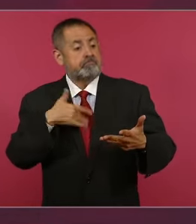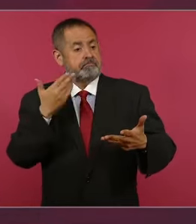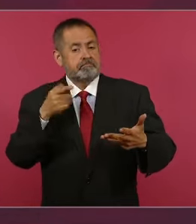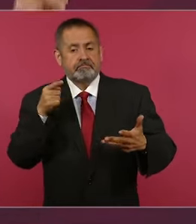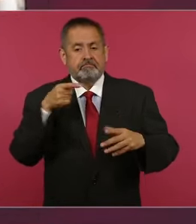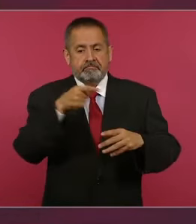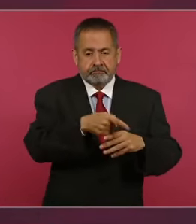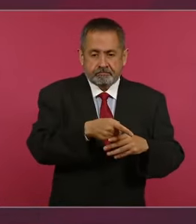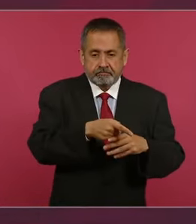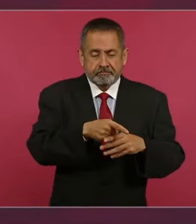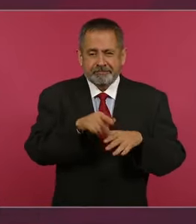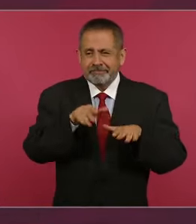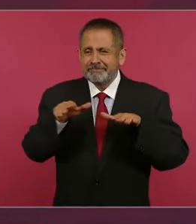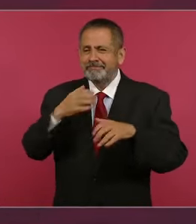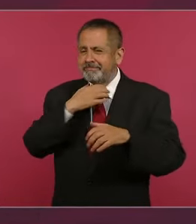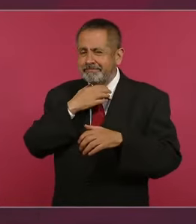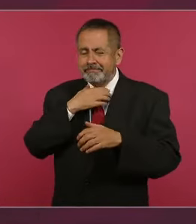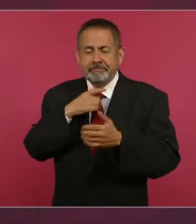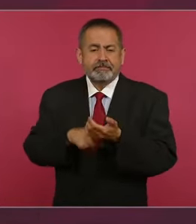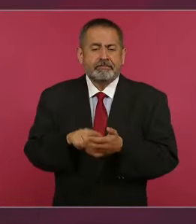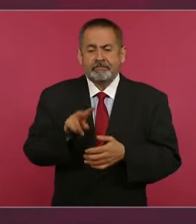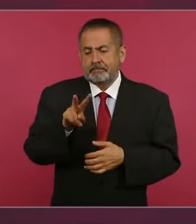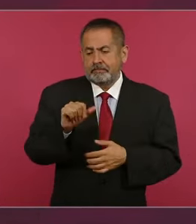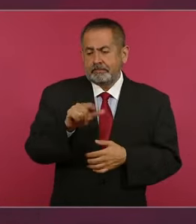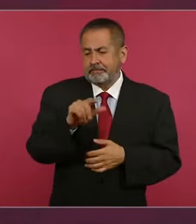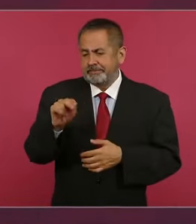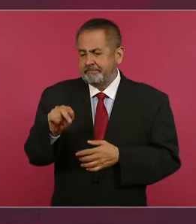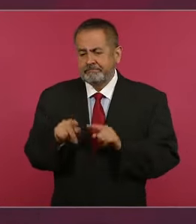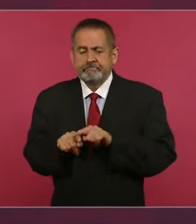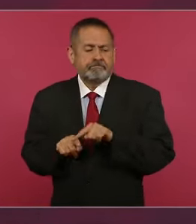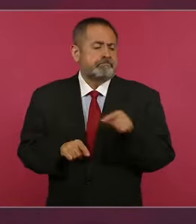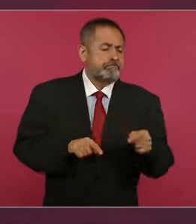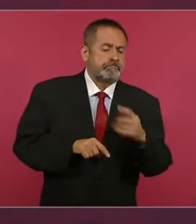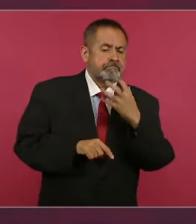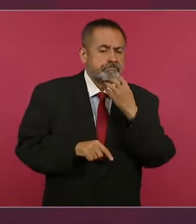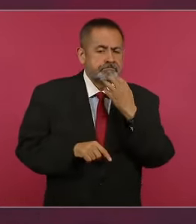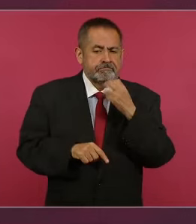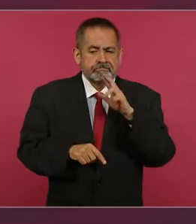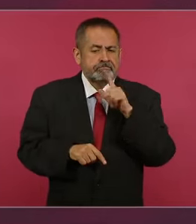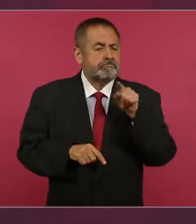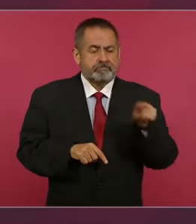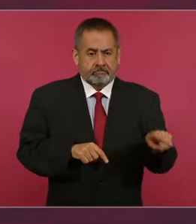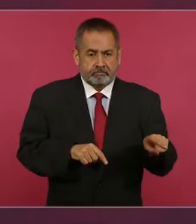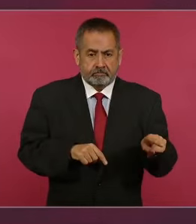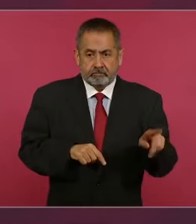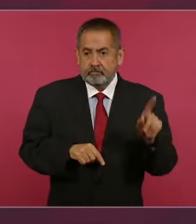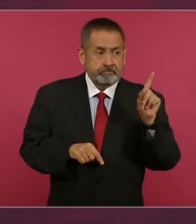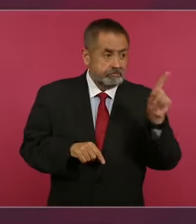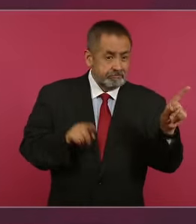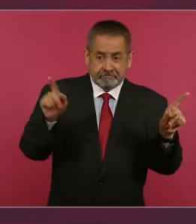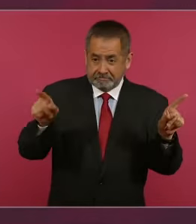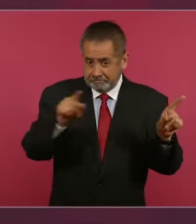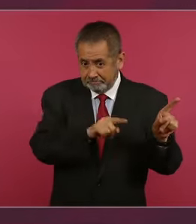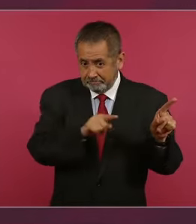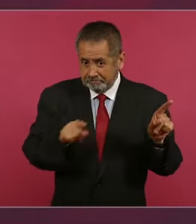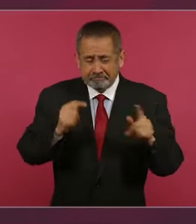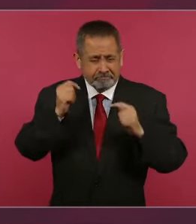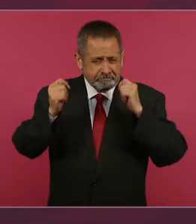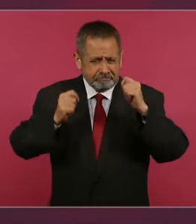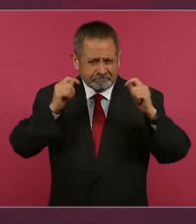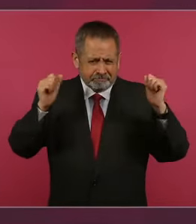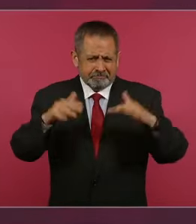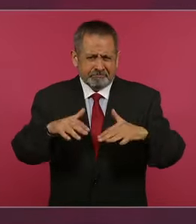ante la saturación del aeropuerto de Vallarta. Pero es otro polo turístico. Eso va a ayudar